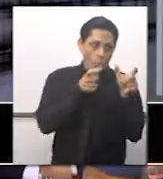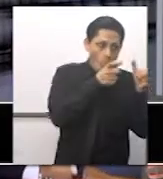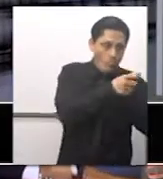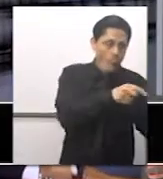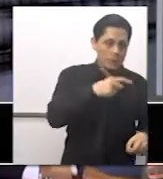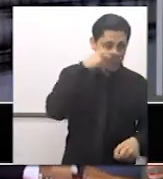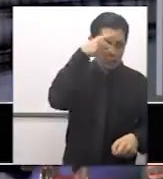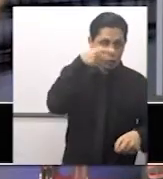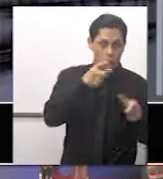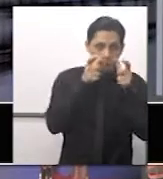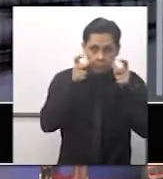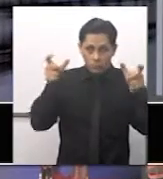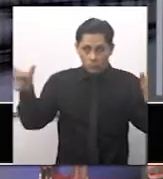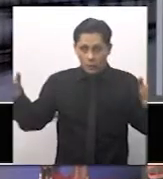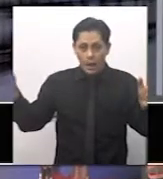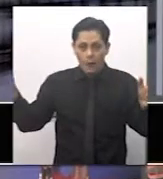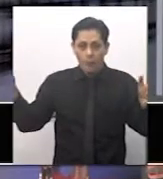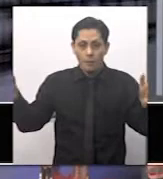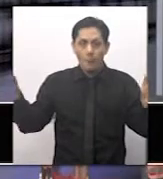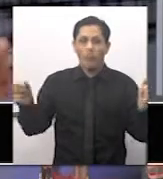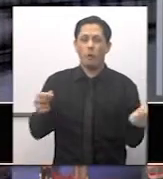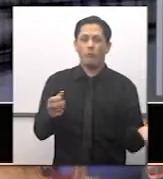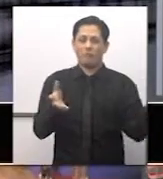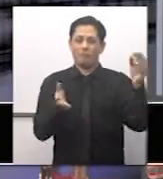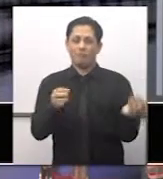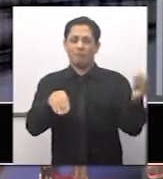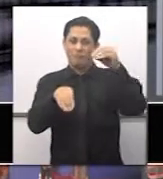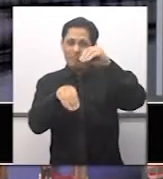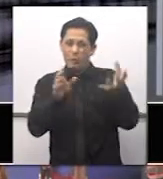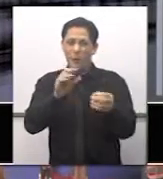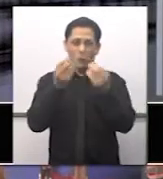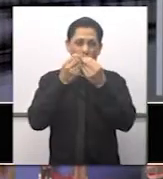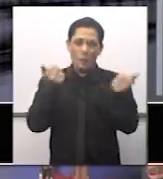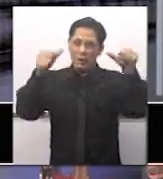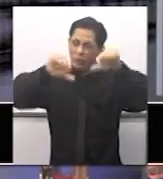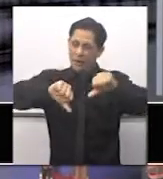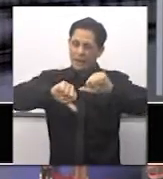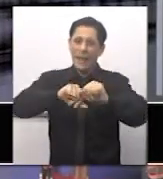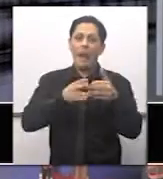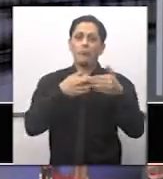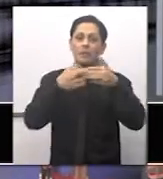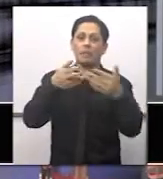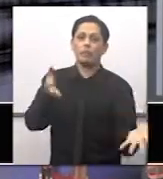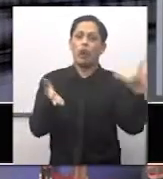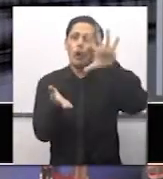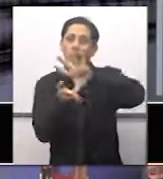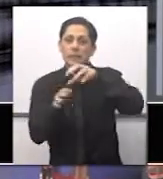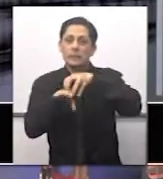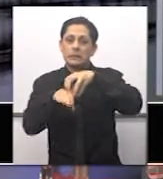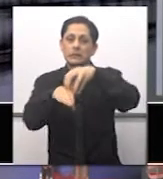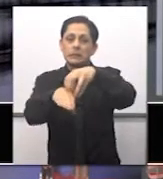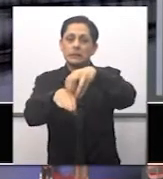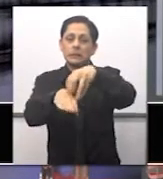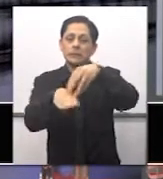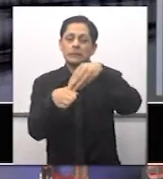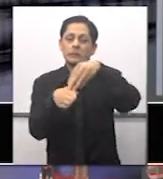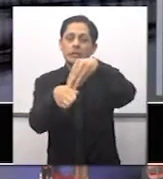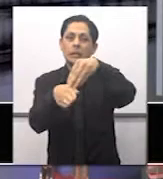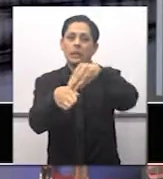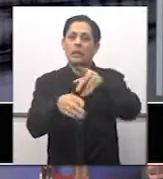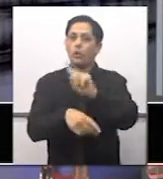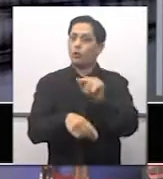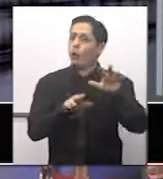no perjudicar las exportaciones que no se perjudicaron jamás. Pero ¿qué quiero decir con esto de los portuarios? Más allá de precisar que no era un paro, sino